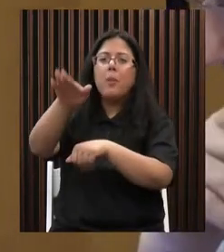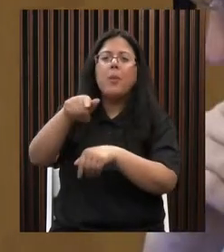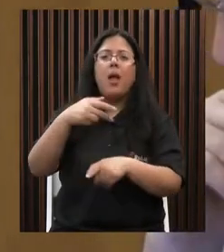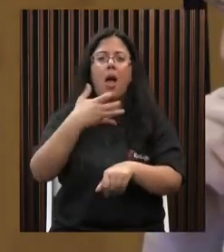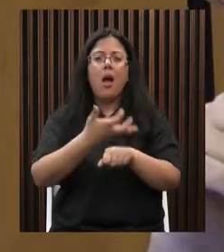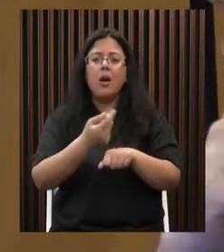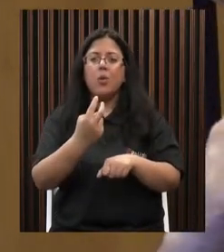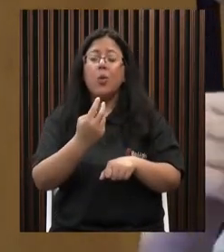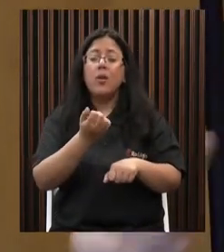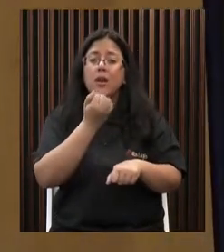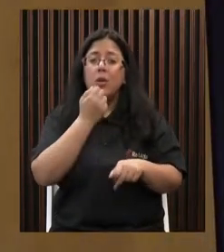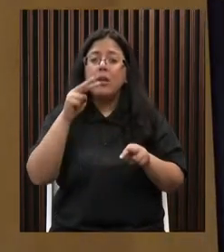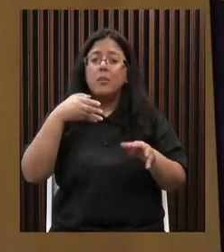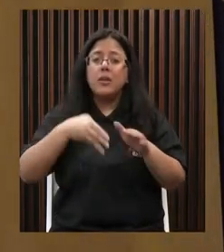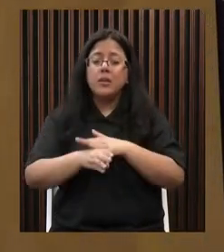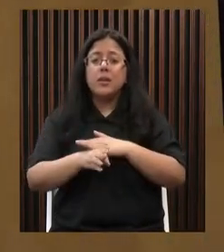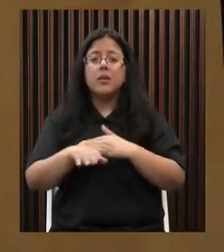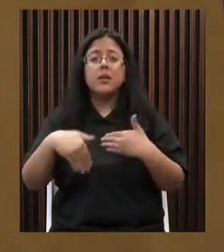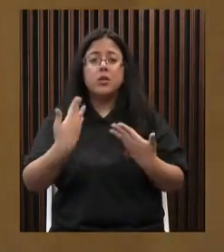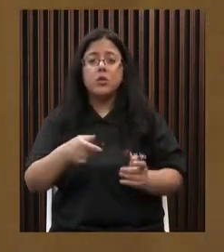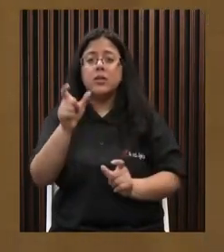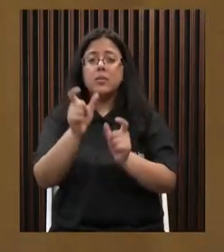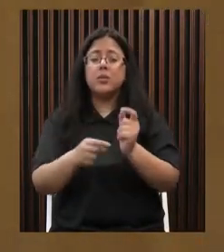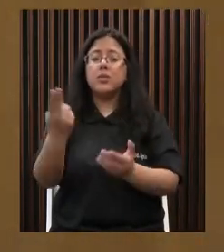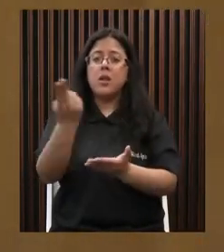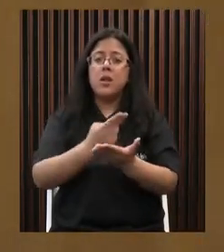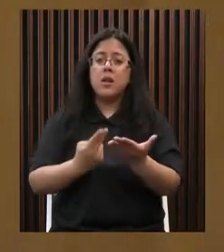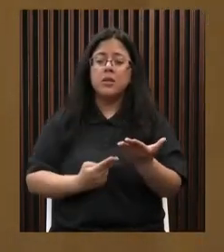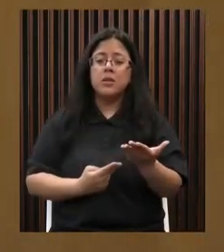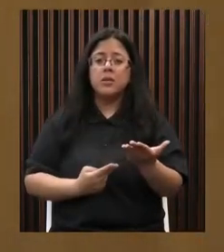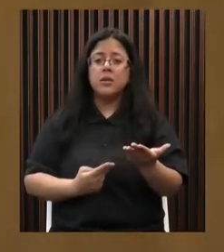necesaria. Y la verdad es que los artistas